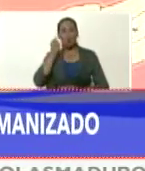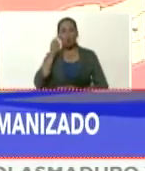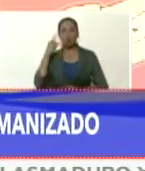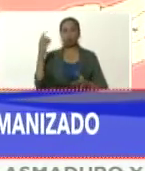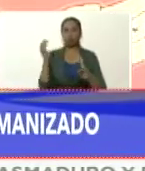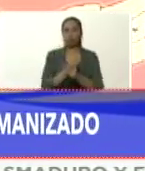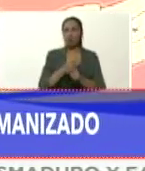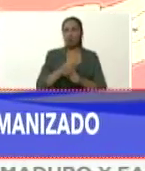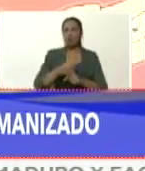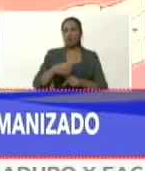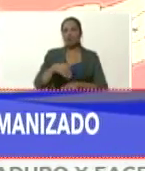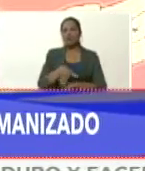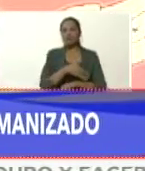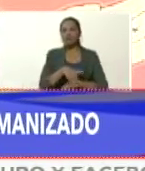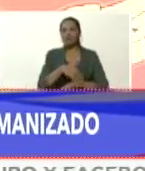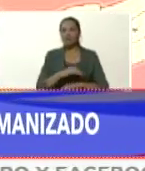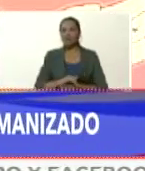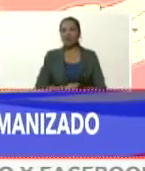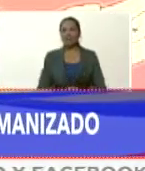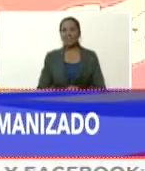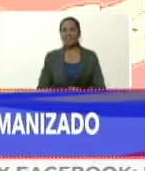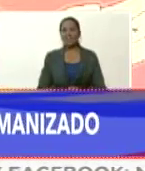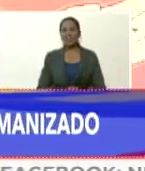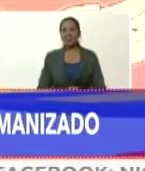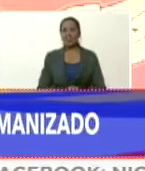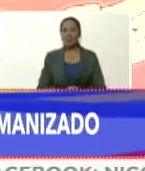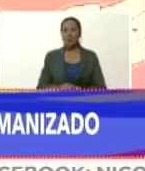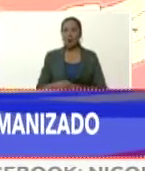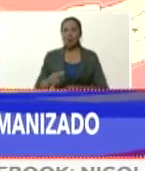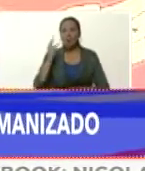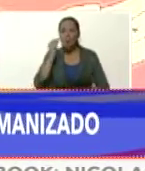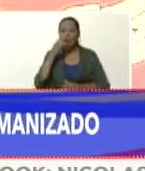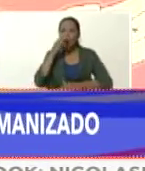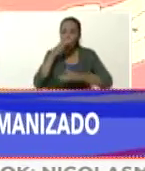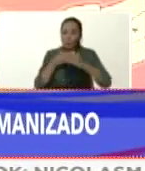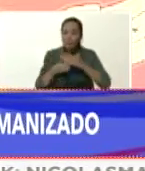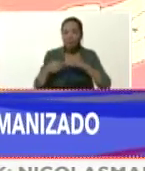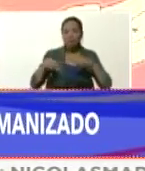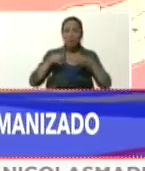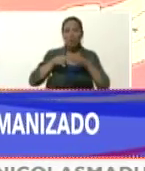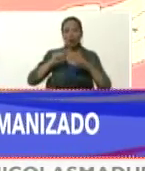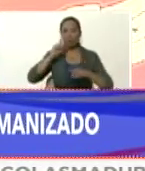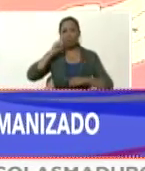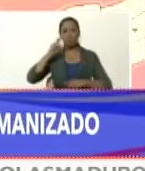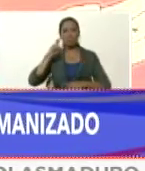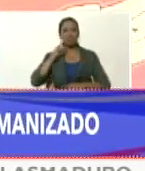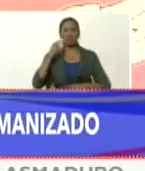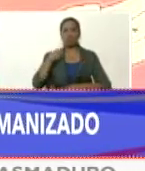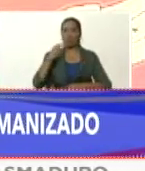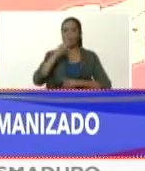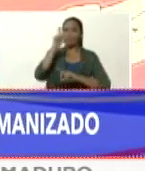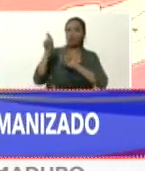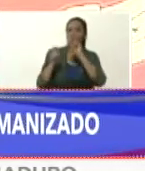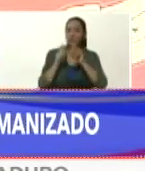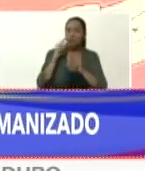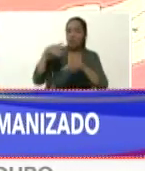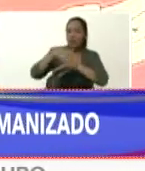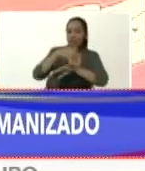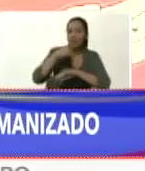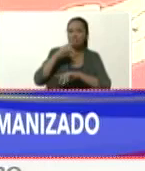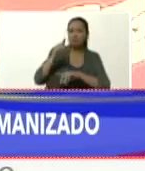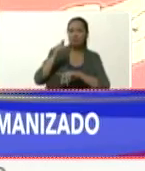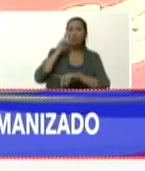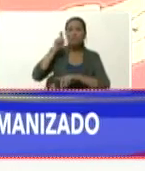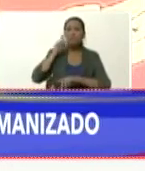encontrado en la calle mujeres humildes, muy humildes, embarazadas. Y le he preguntado,